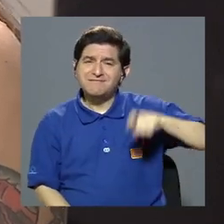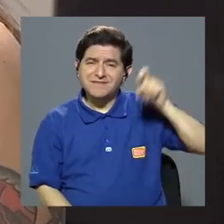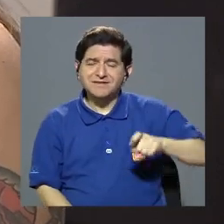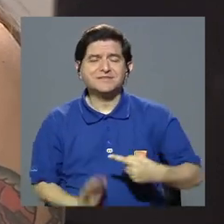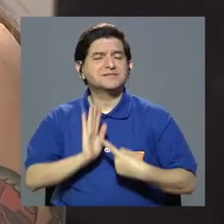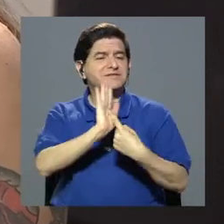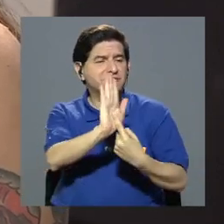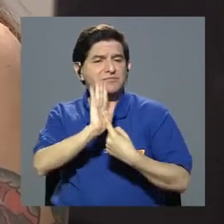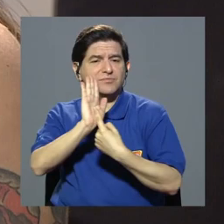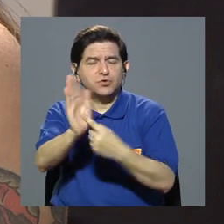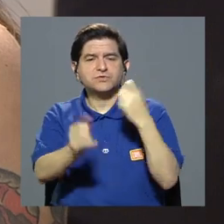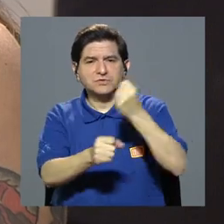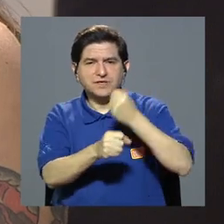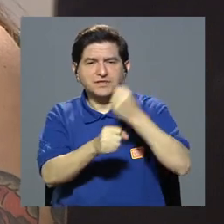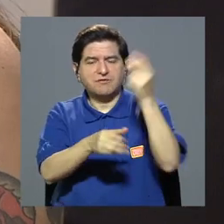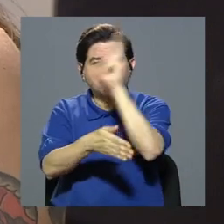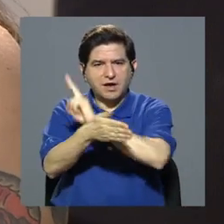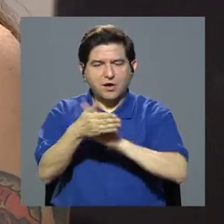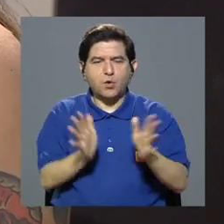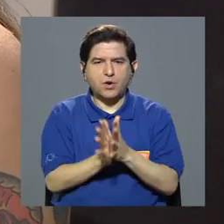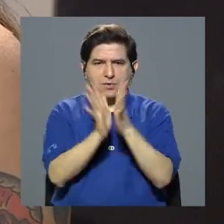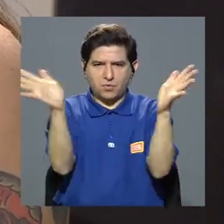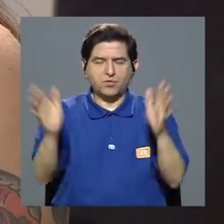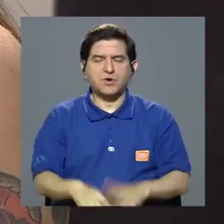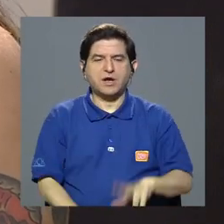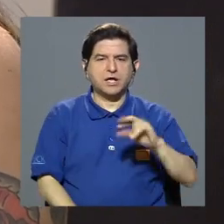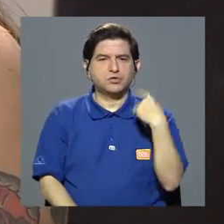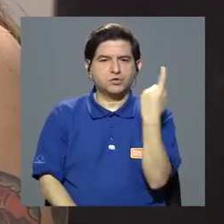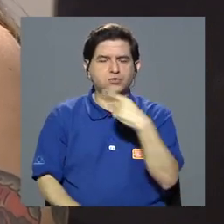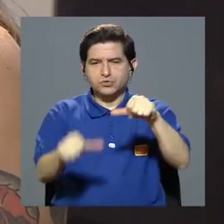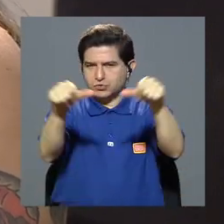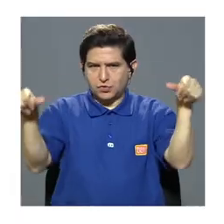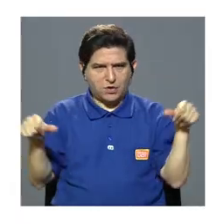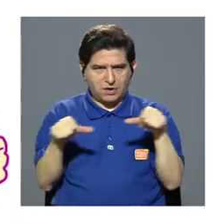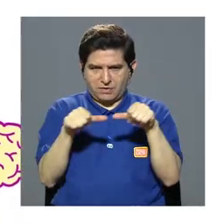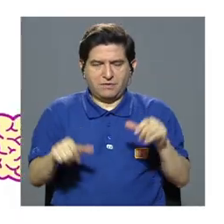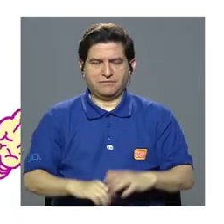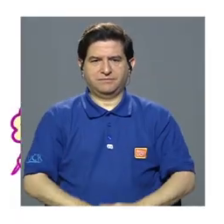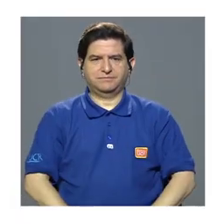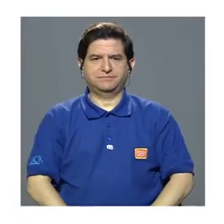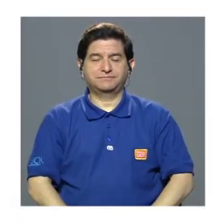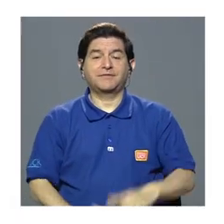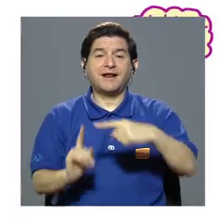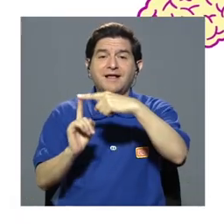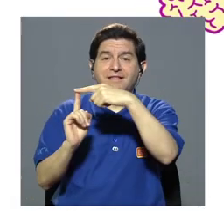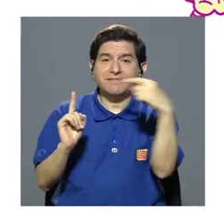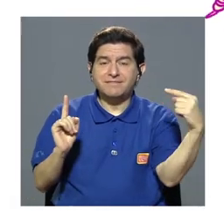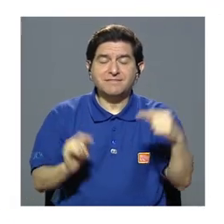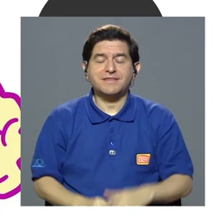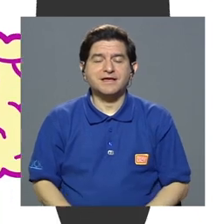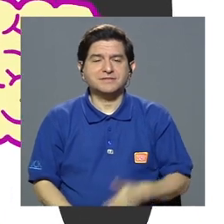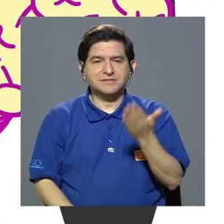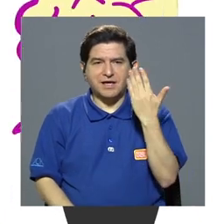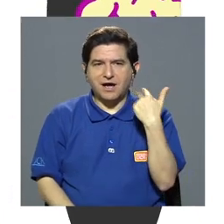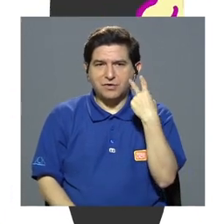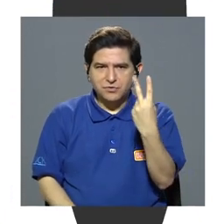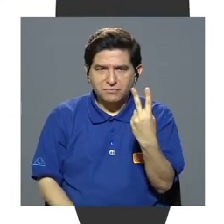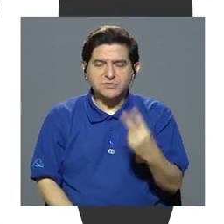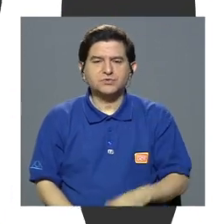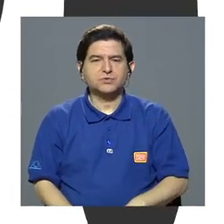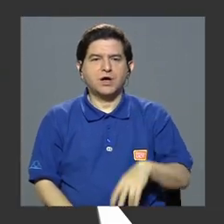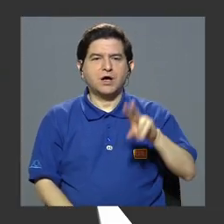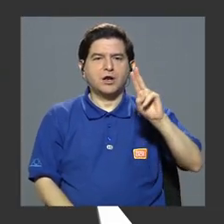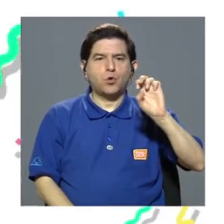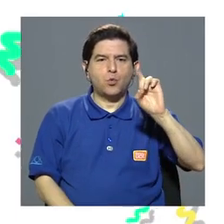con la necesidad de dar a conocer el trabajo de las universidades públicas más allá de las aulas entonces ustedes desde audiovisuales de